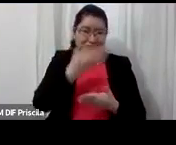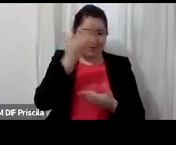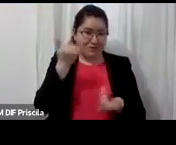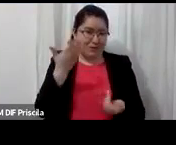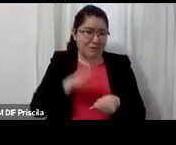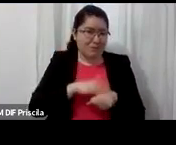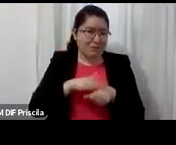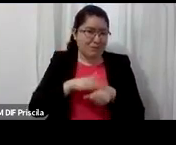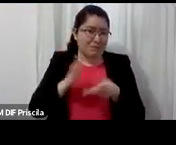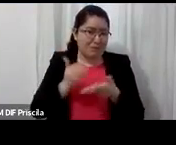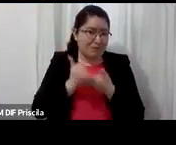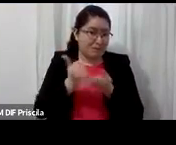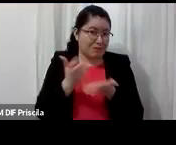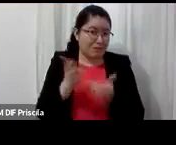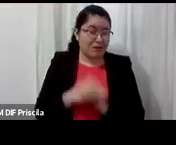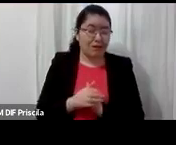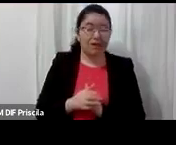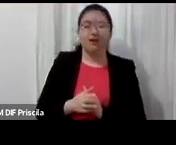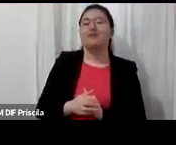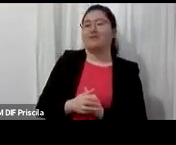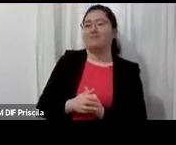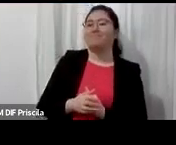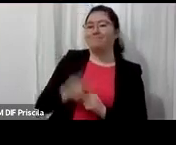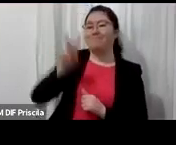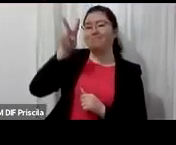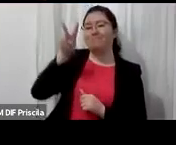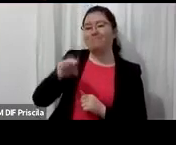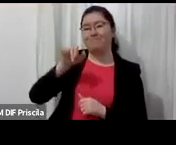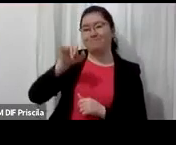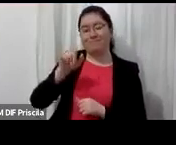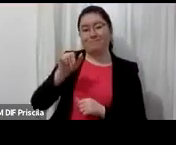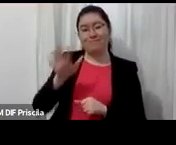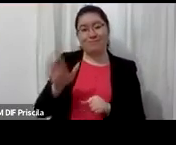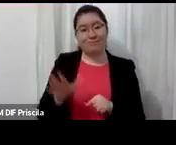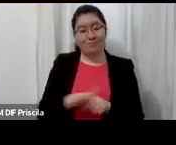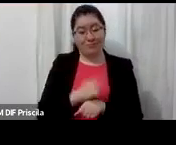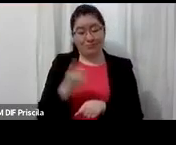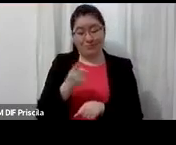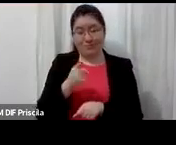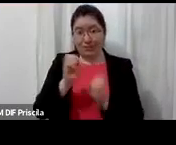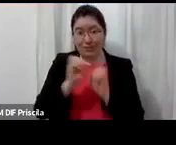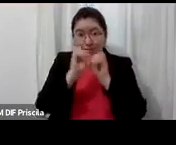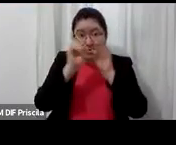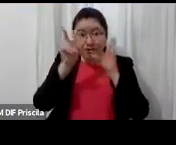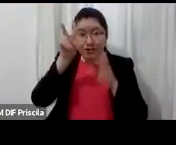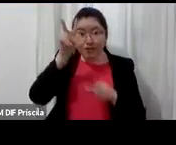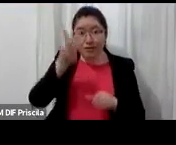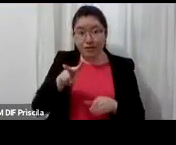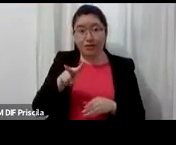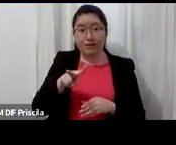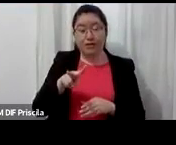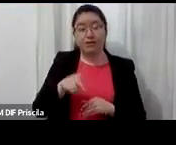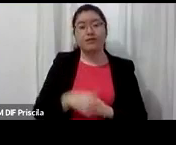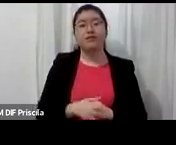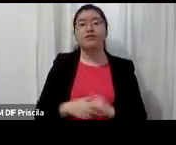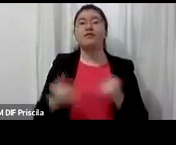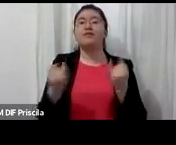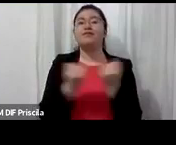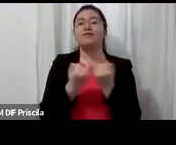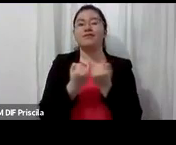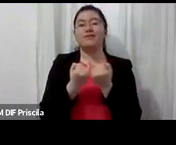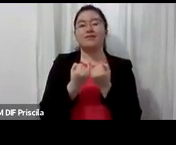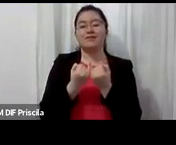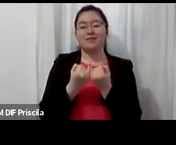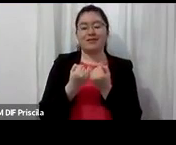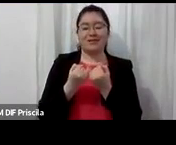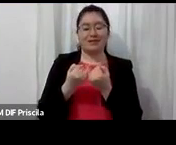No, claro que sí, la verdad es que es no solamente muy clara y aborda muchas de las diferentes